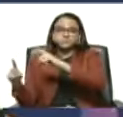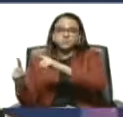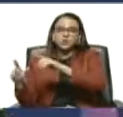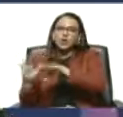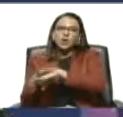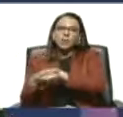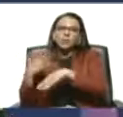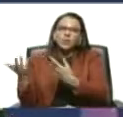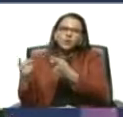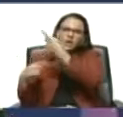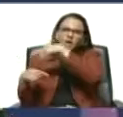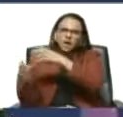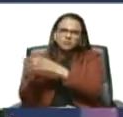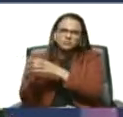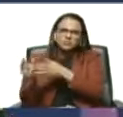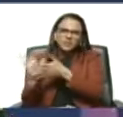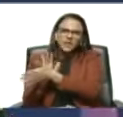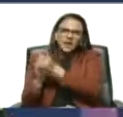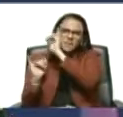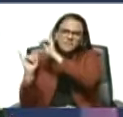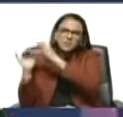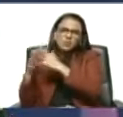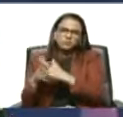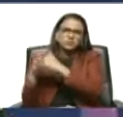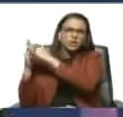hegemonías del norte